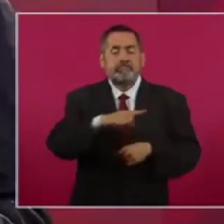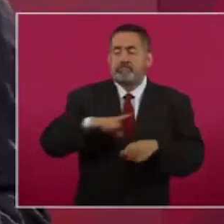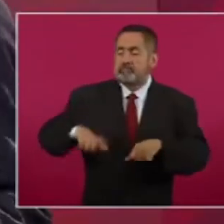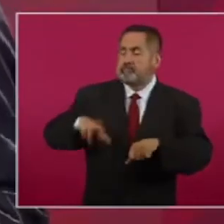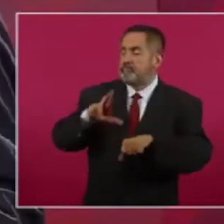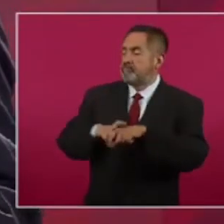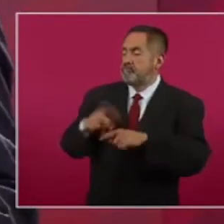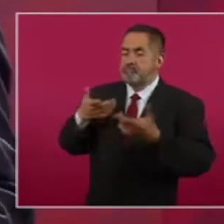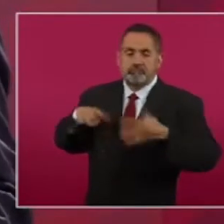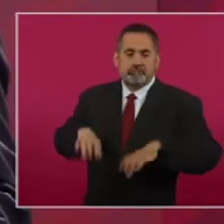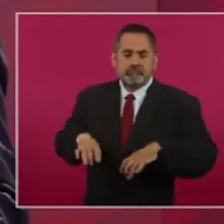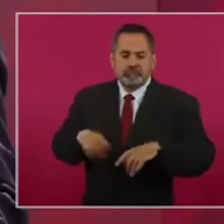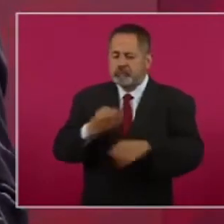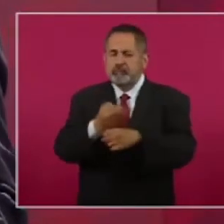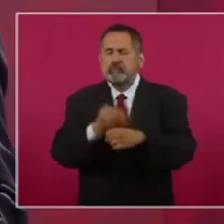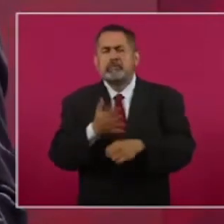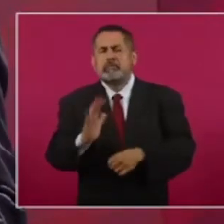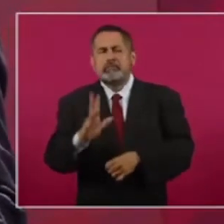gobernadores? Ya no,